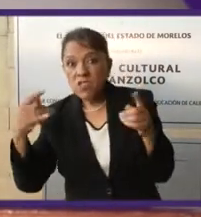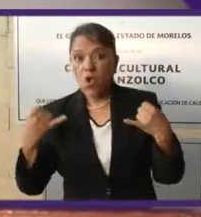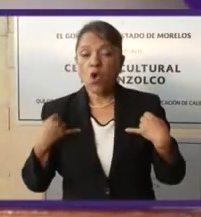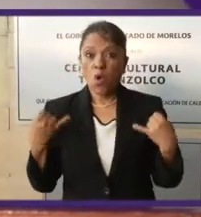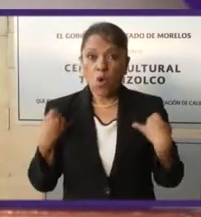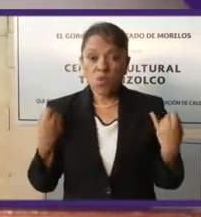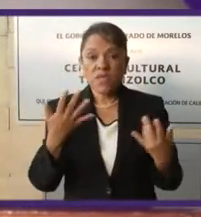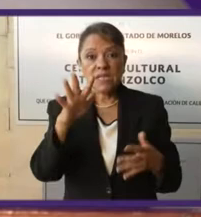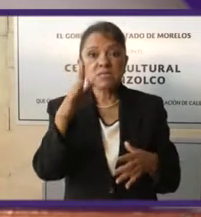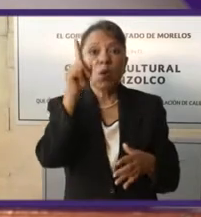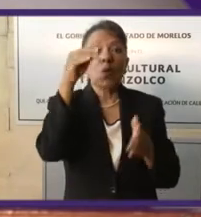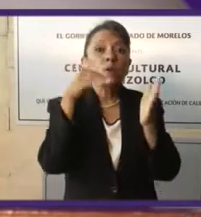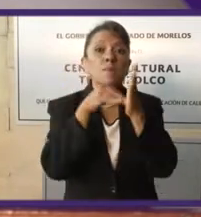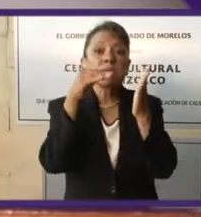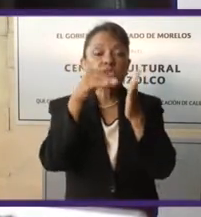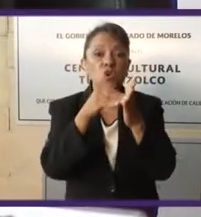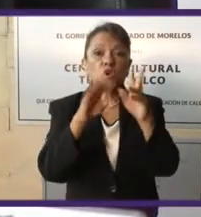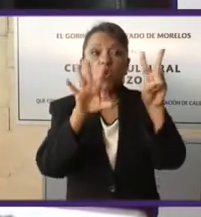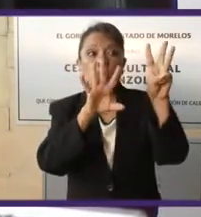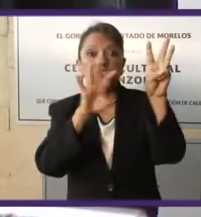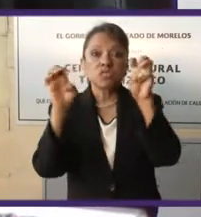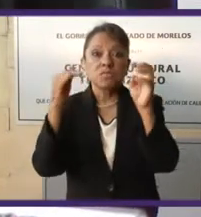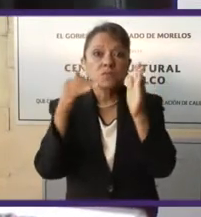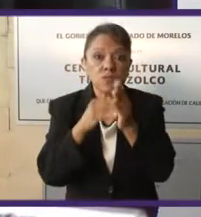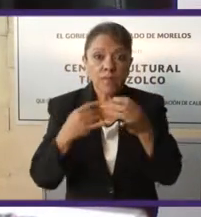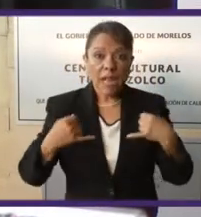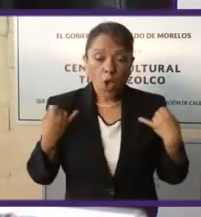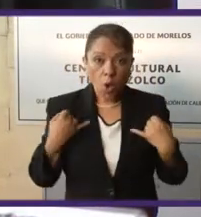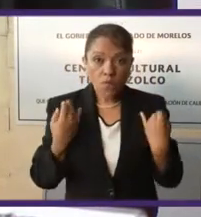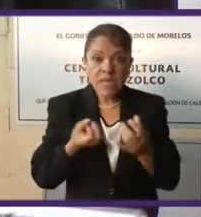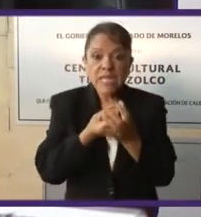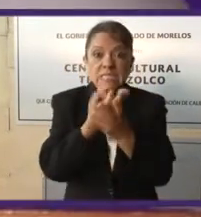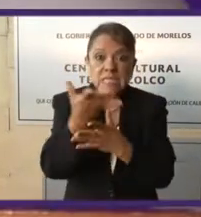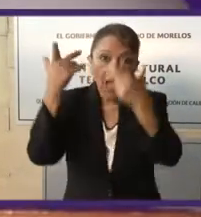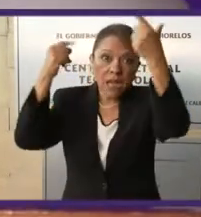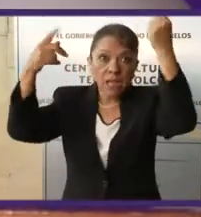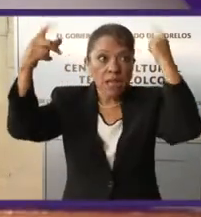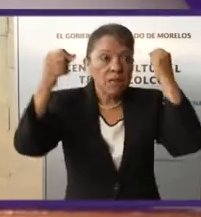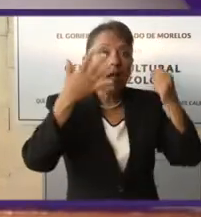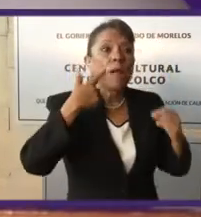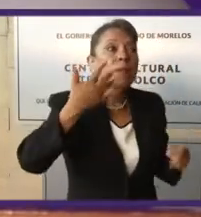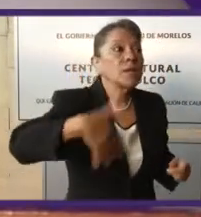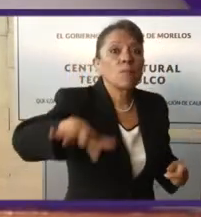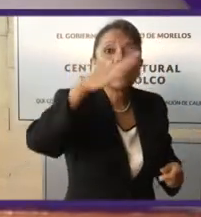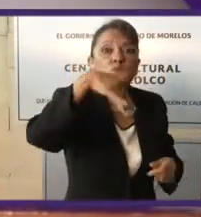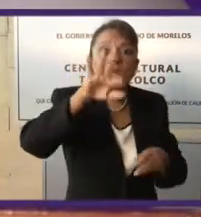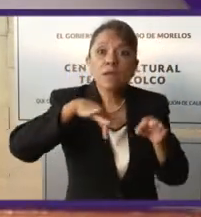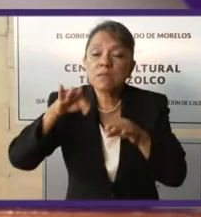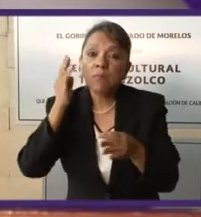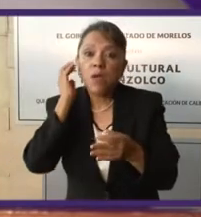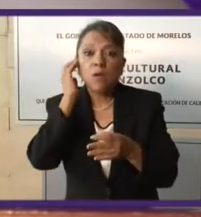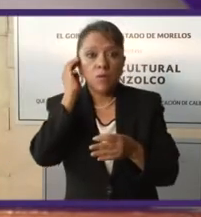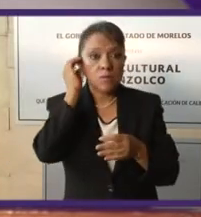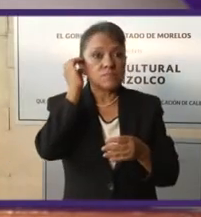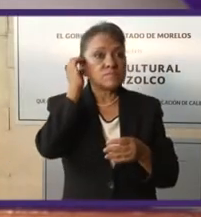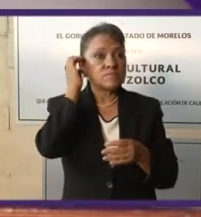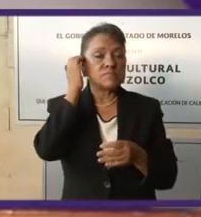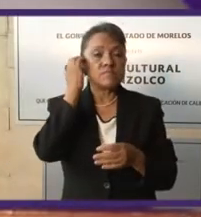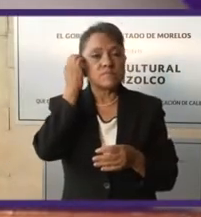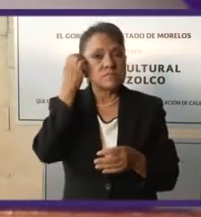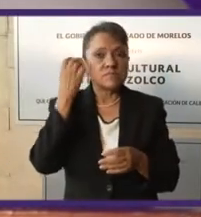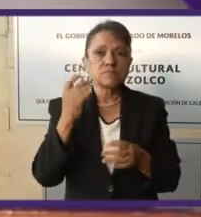como 1,800,000 jóvenes los que cada año salen a buscar empleo y no tenemos respuesta, el Estado apenas